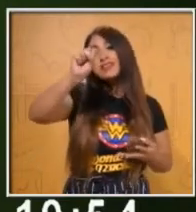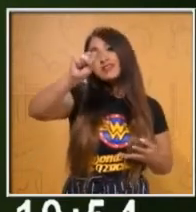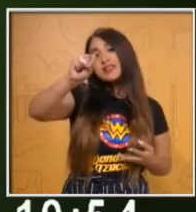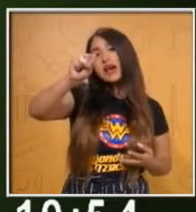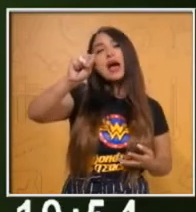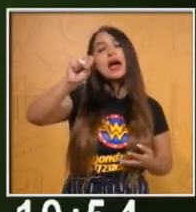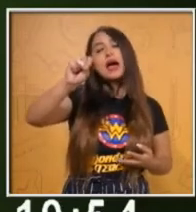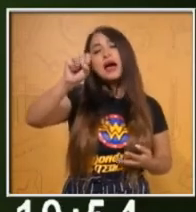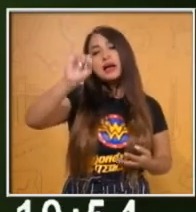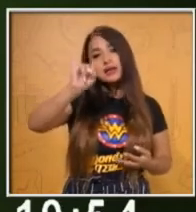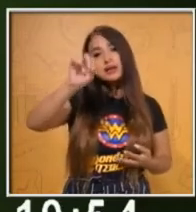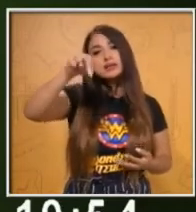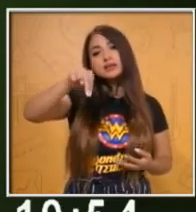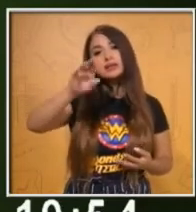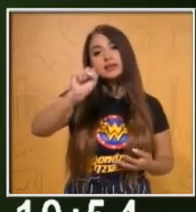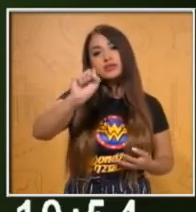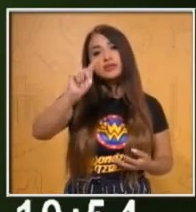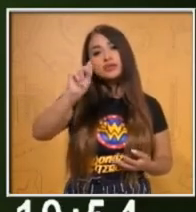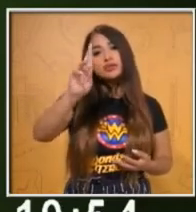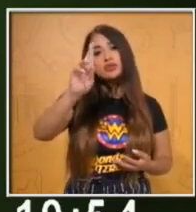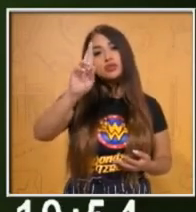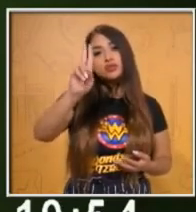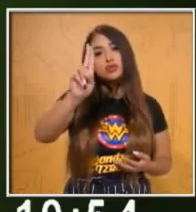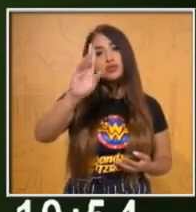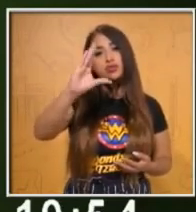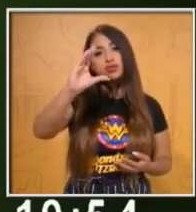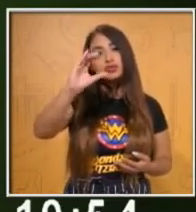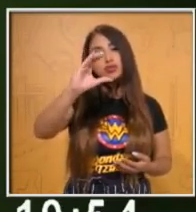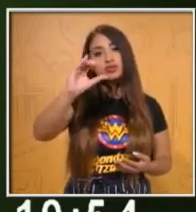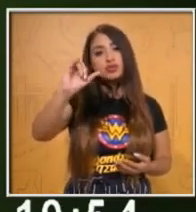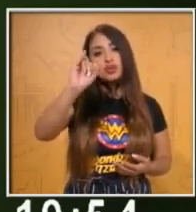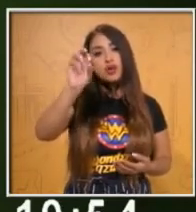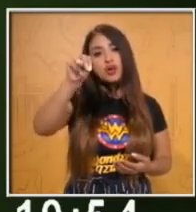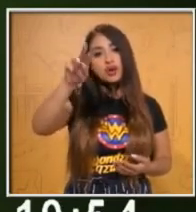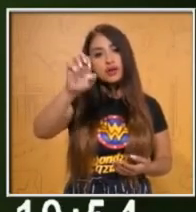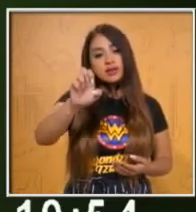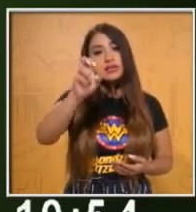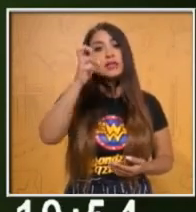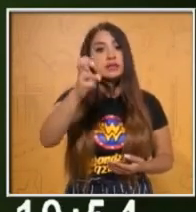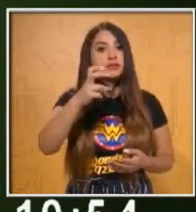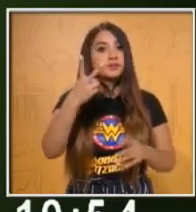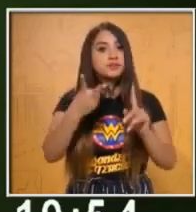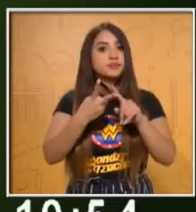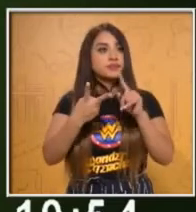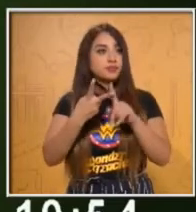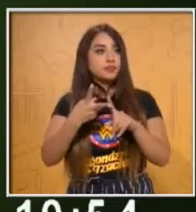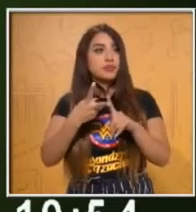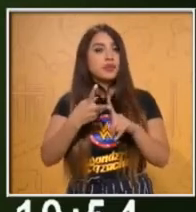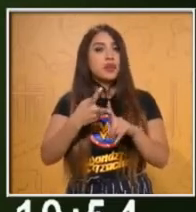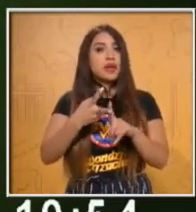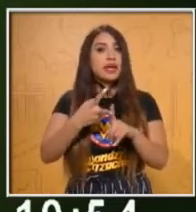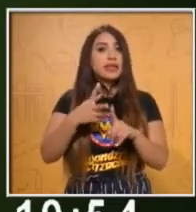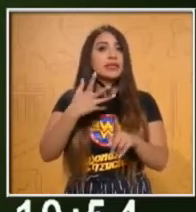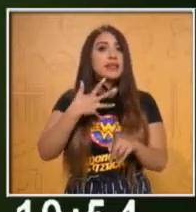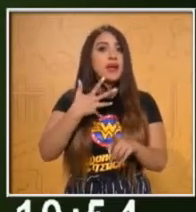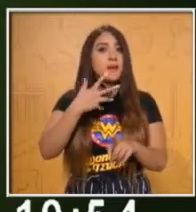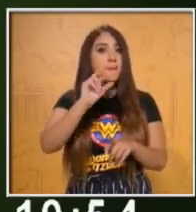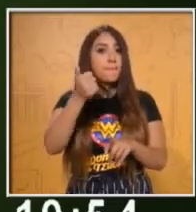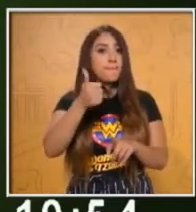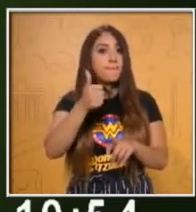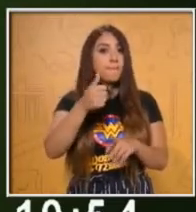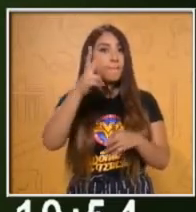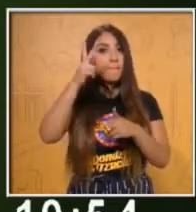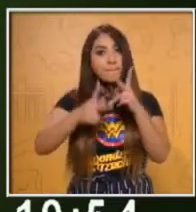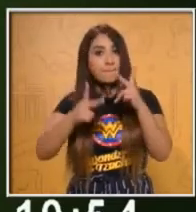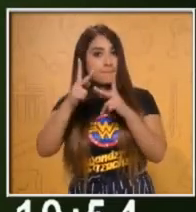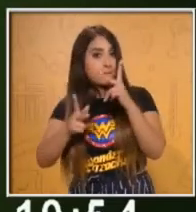actor en la obra. La siguiente pregunta, maestra. ¿Hay otras partes con ese tipo de letra en el resto de la obra de teatro? Y ahí tú las